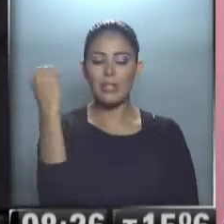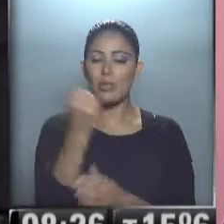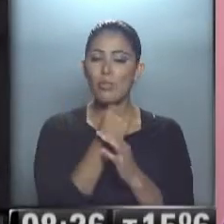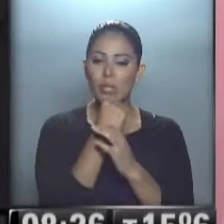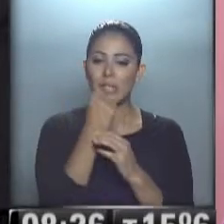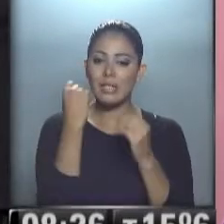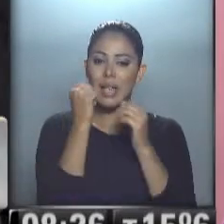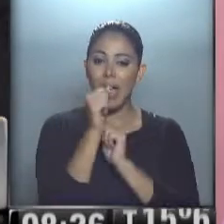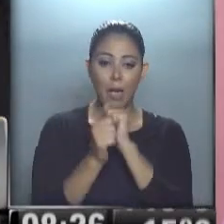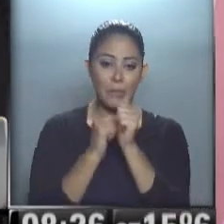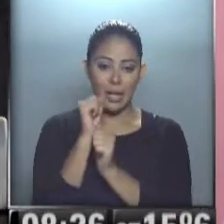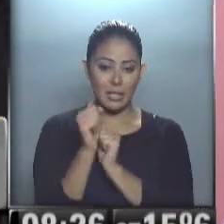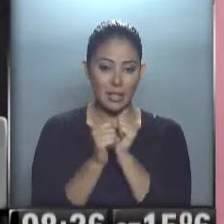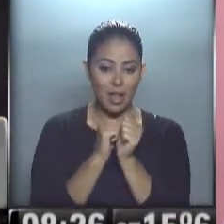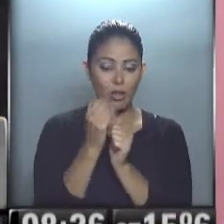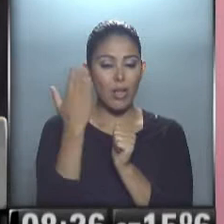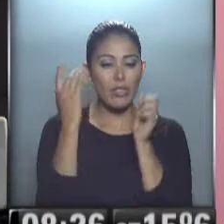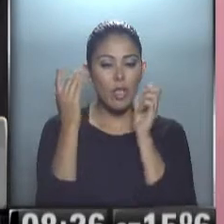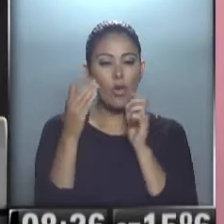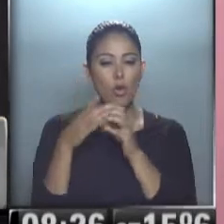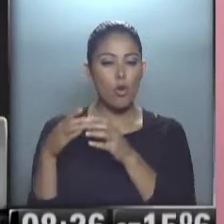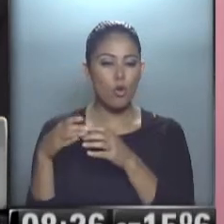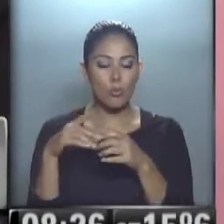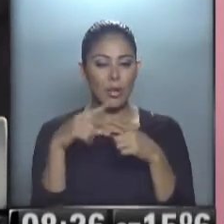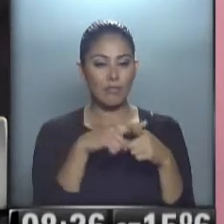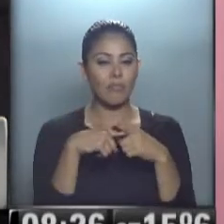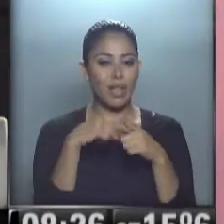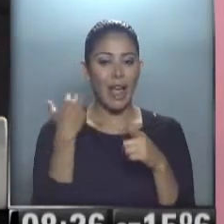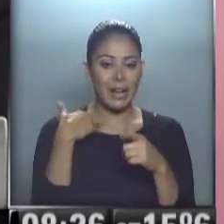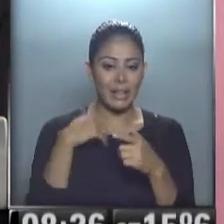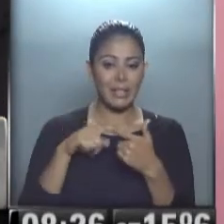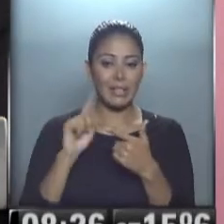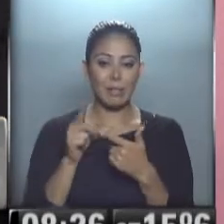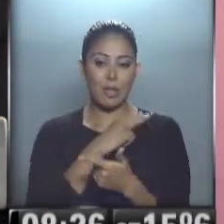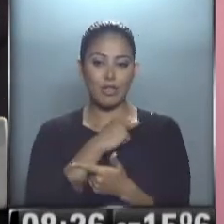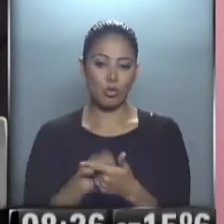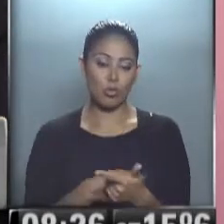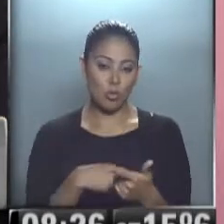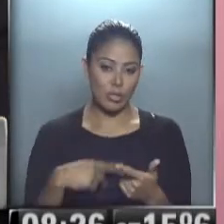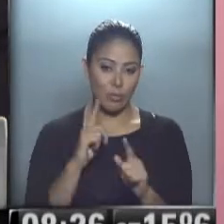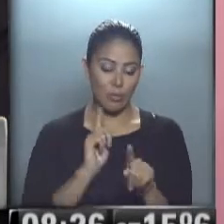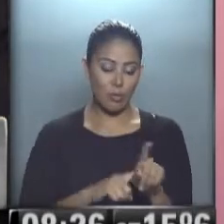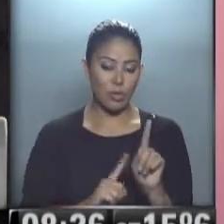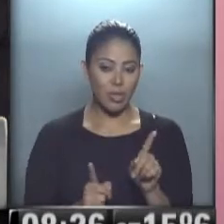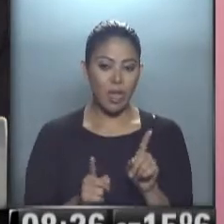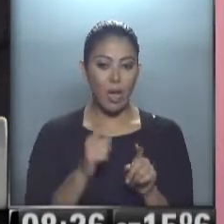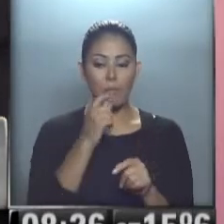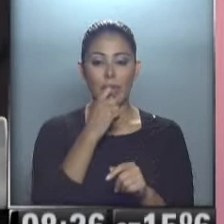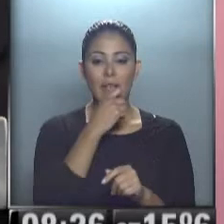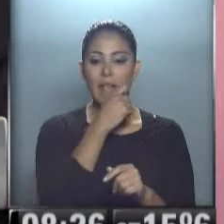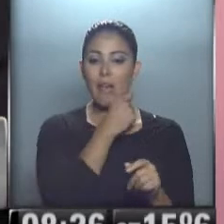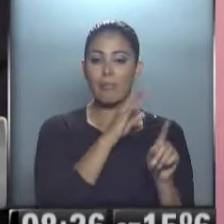de aquellos grupos que tienen negocios en argentina y en suiza al mismo tiempo estamos hablando de cerealeras